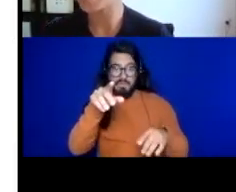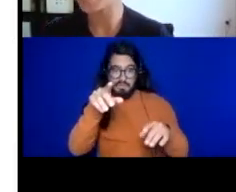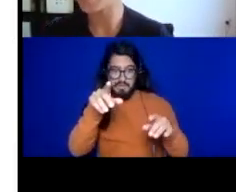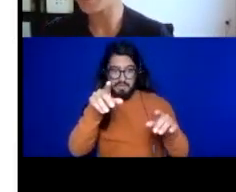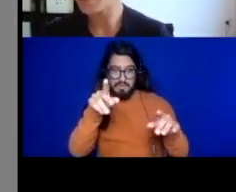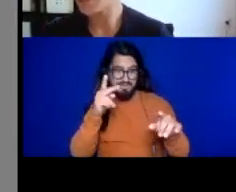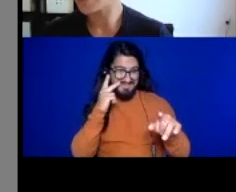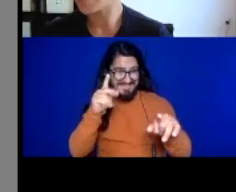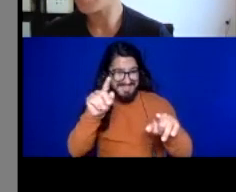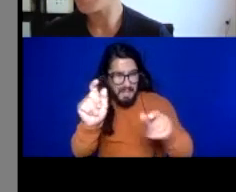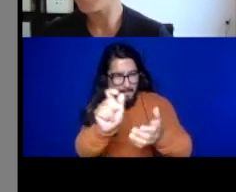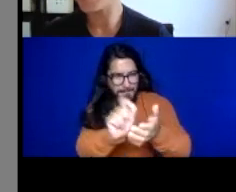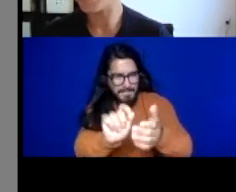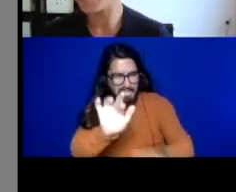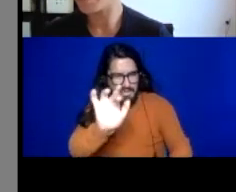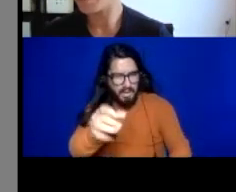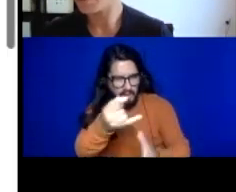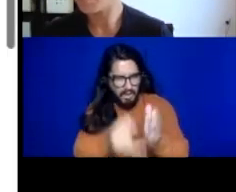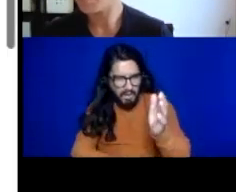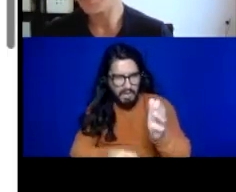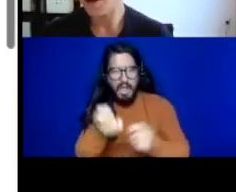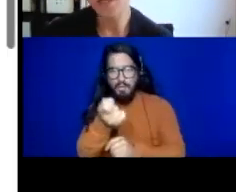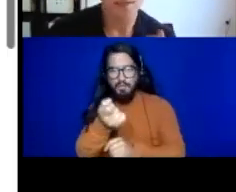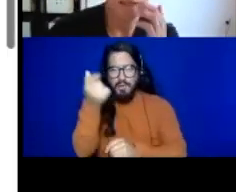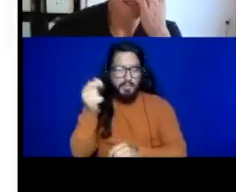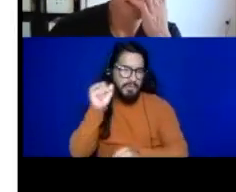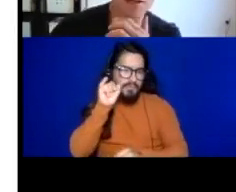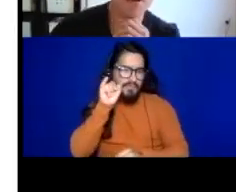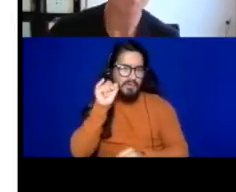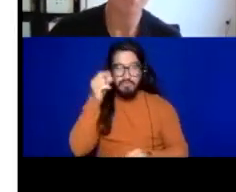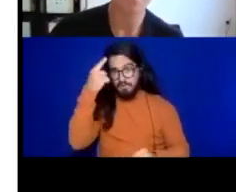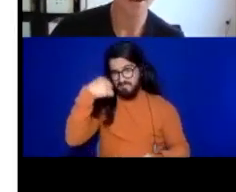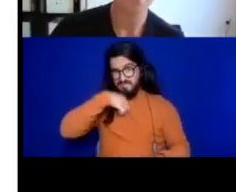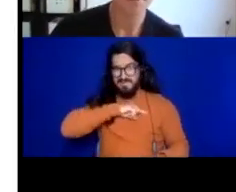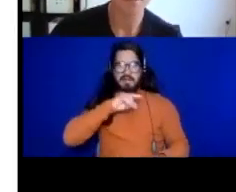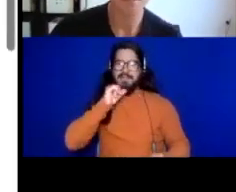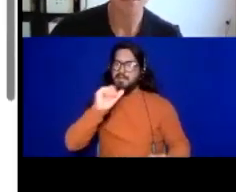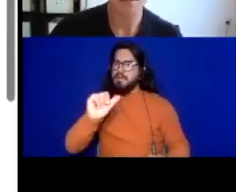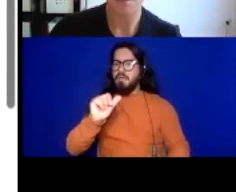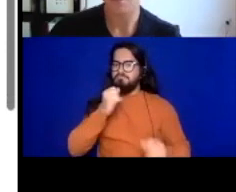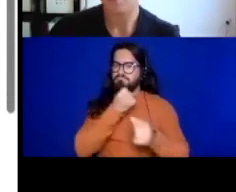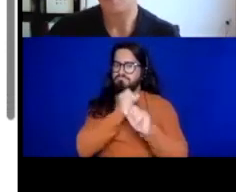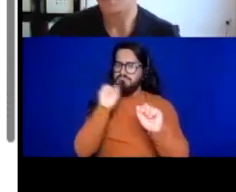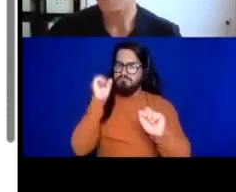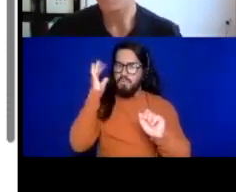Entonces vas a Google y puedes desactivar tu teléfono porque no es suficiente